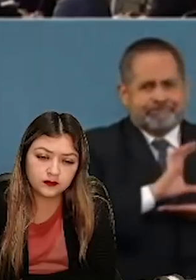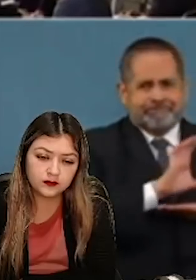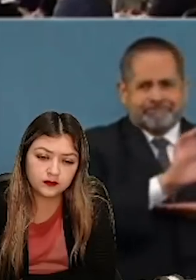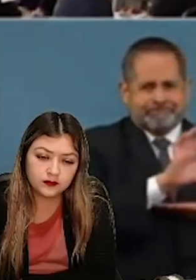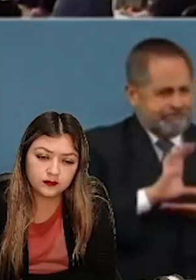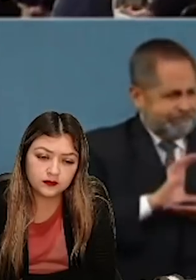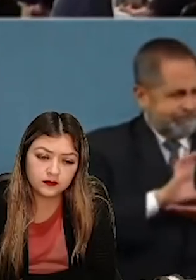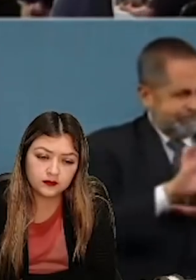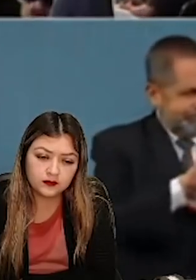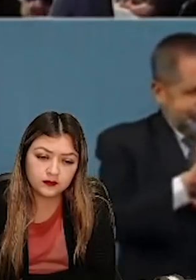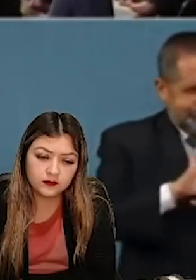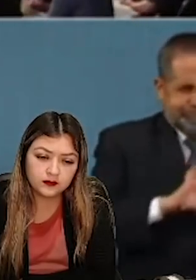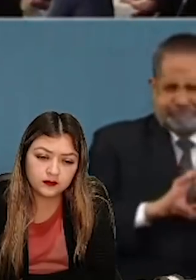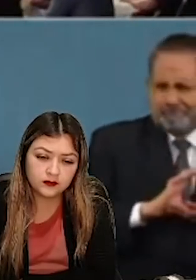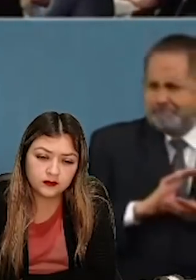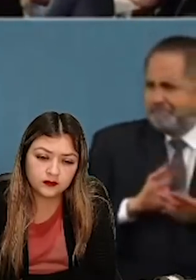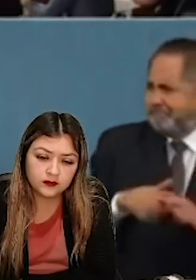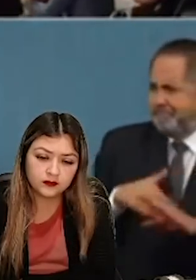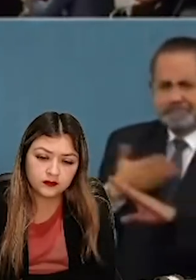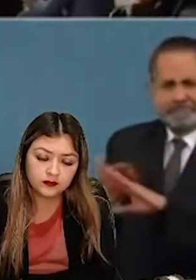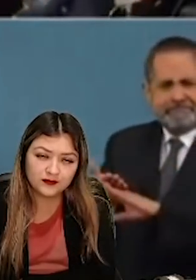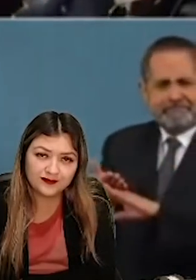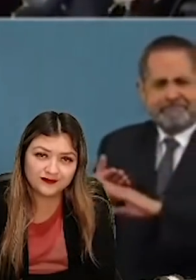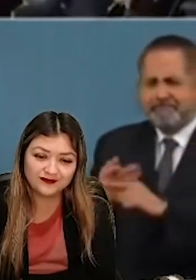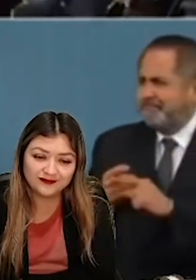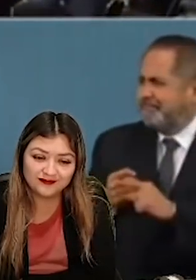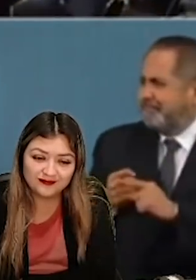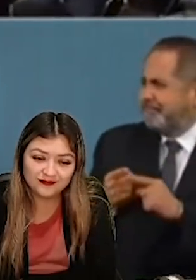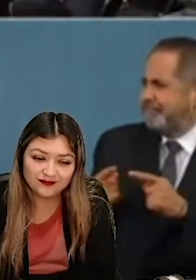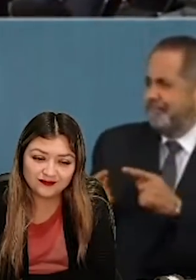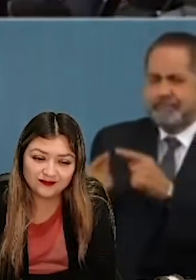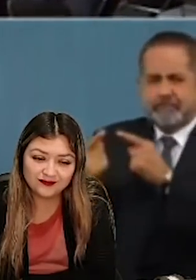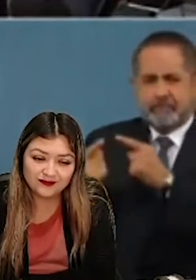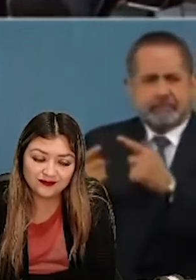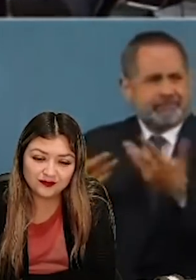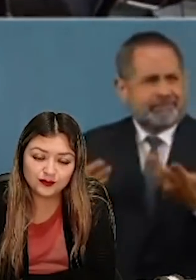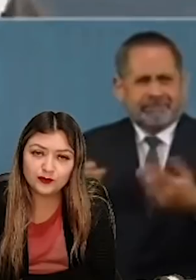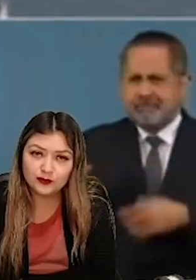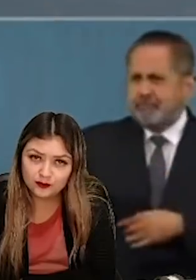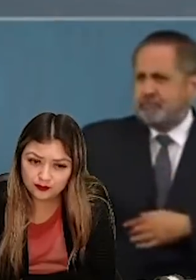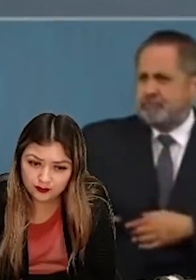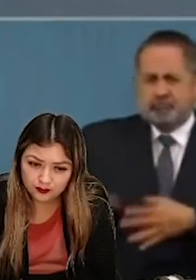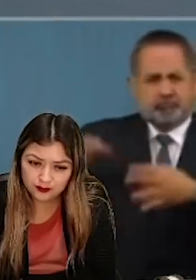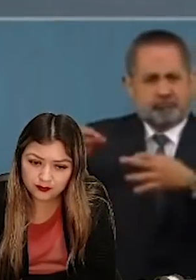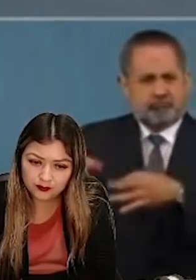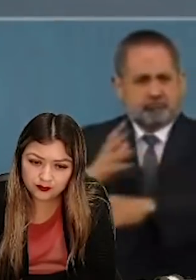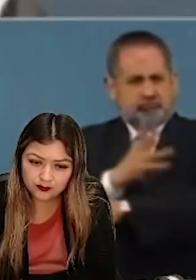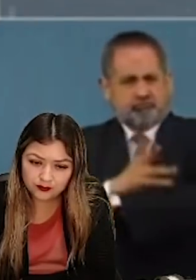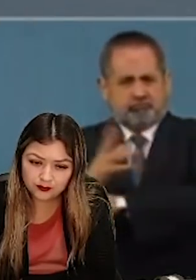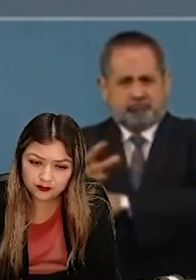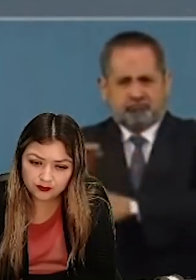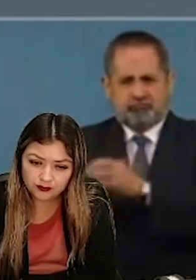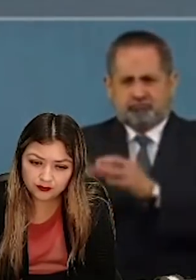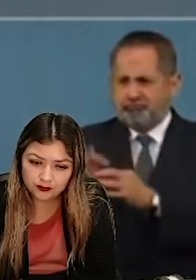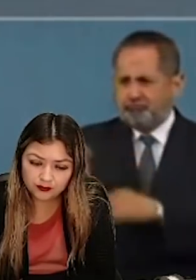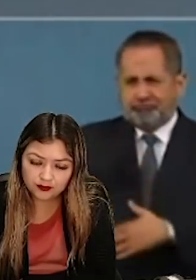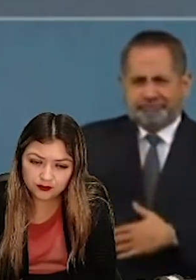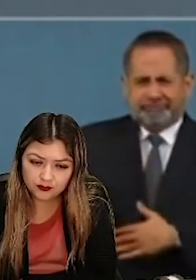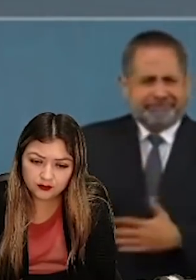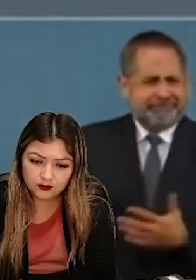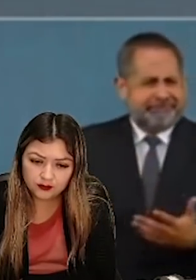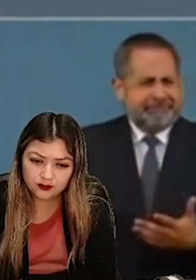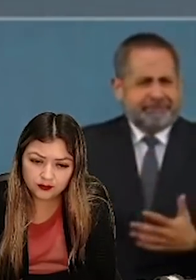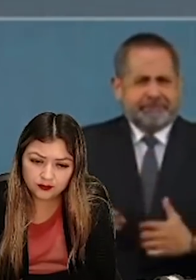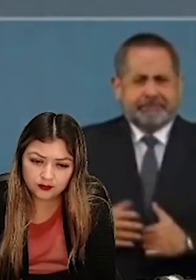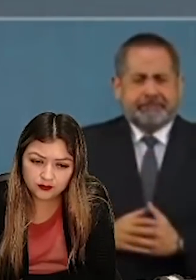para hacer oposición a un gobierno legal y legítimamente constituido, a un gobierno democrático,